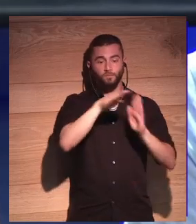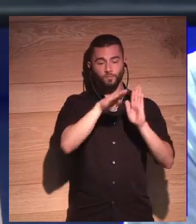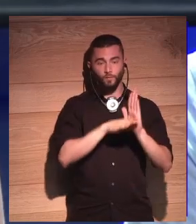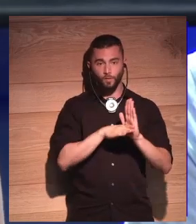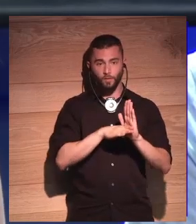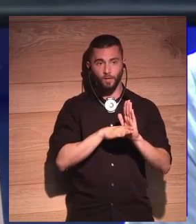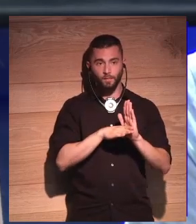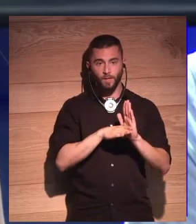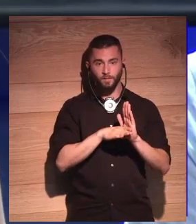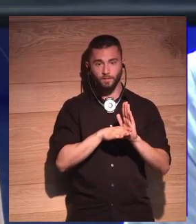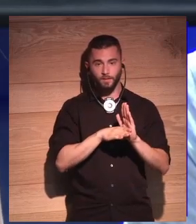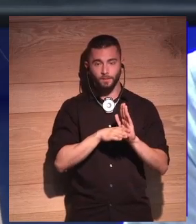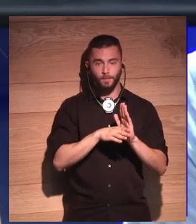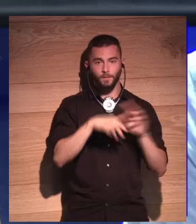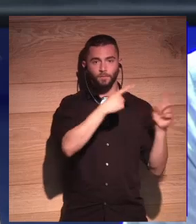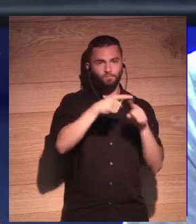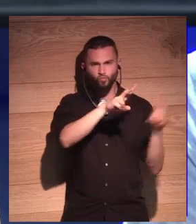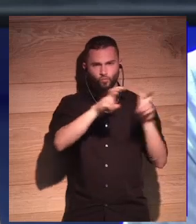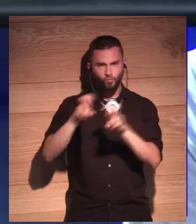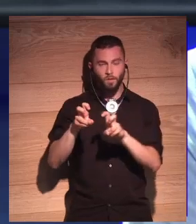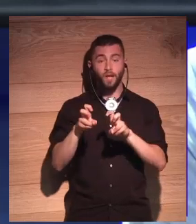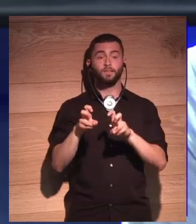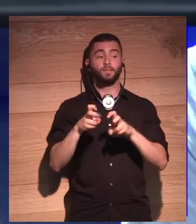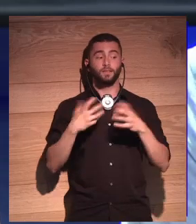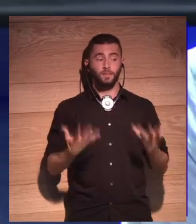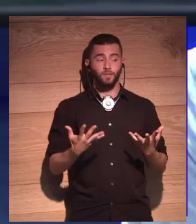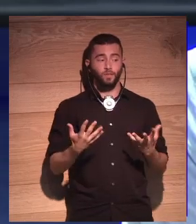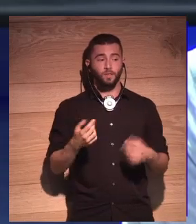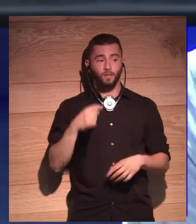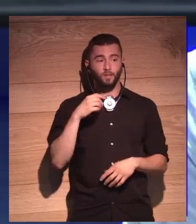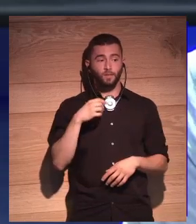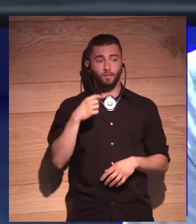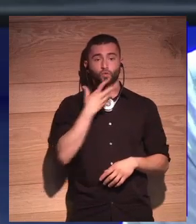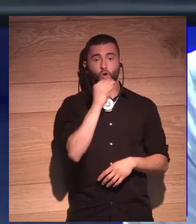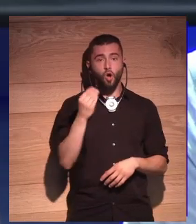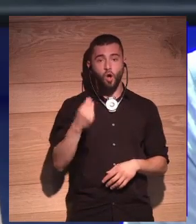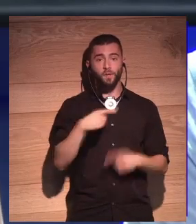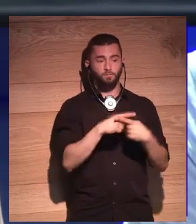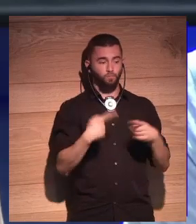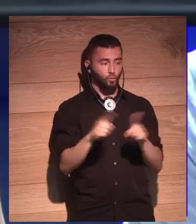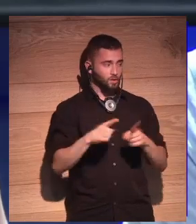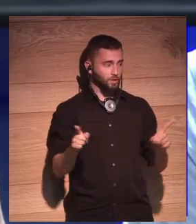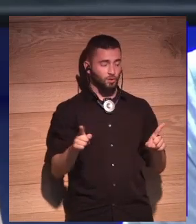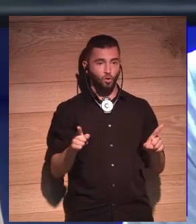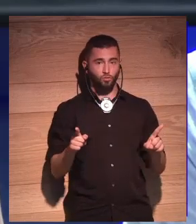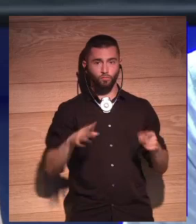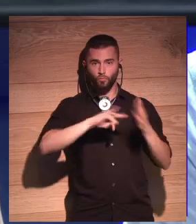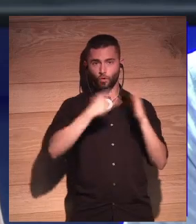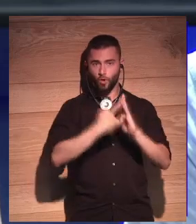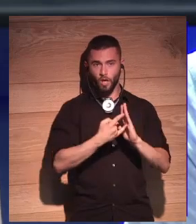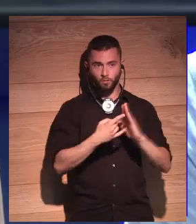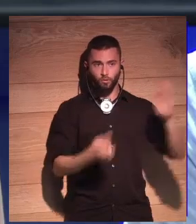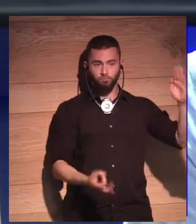emprendimiento e innovación. Y en ese marco pues damos la posibilidad a nuestros jóvenes músicos de crear un proyecto